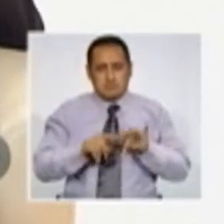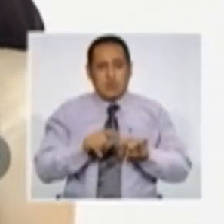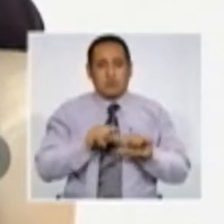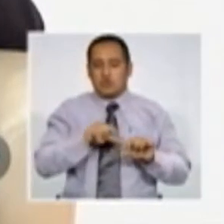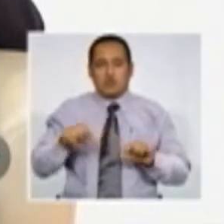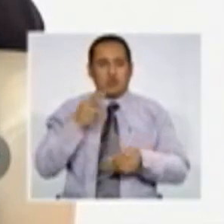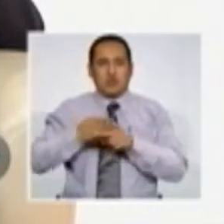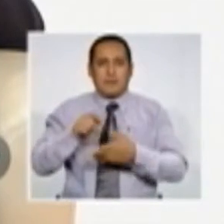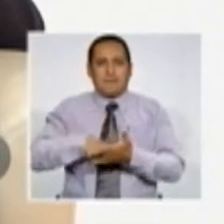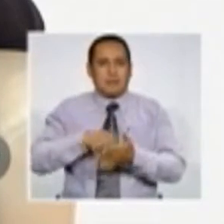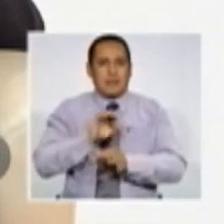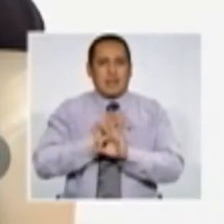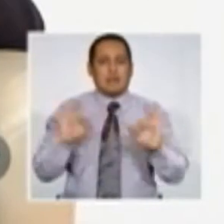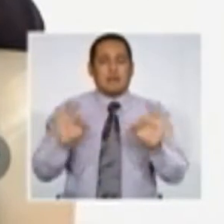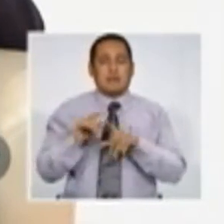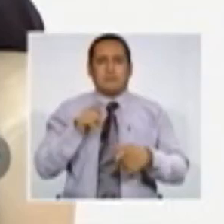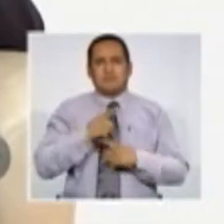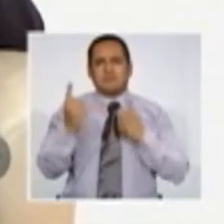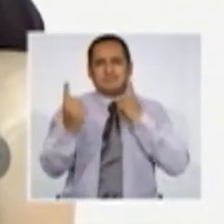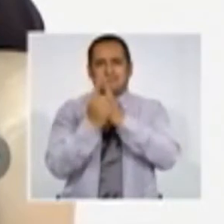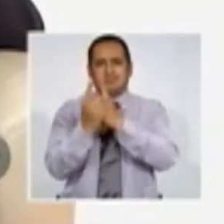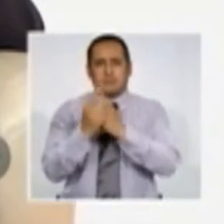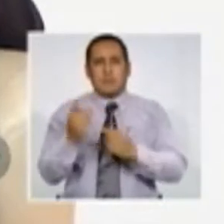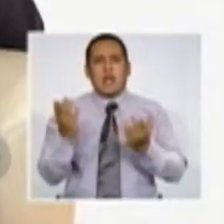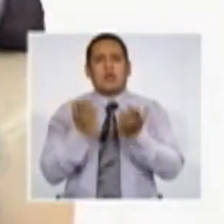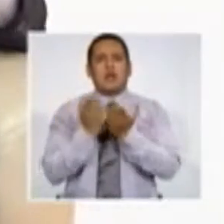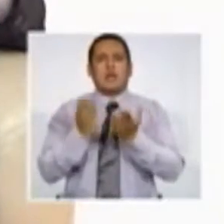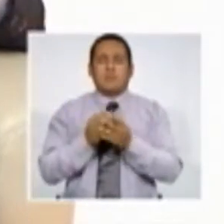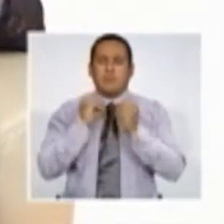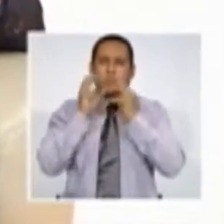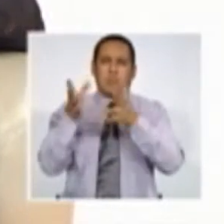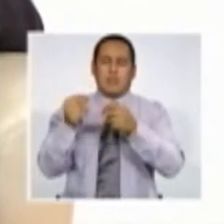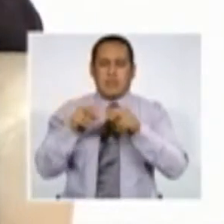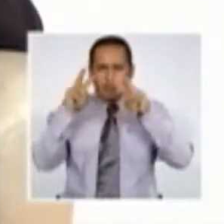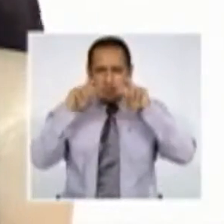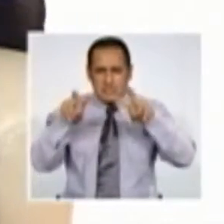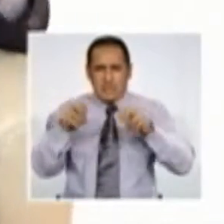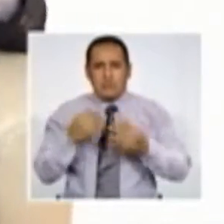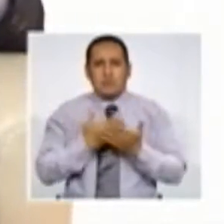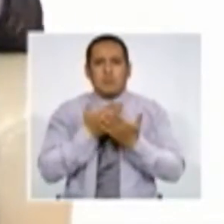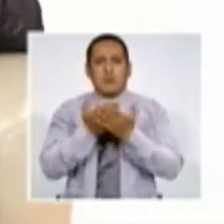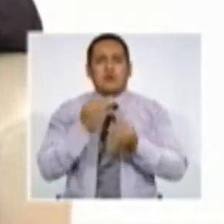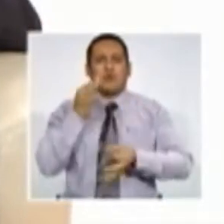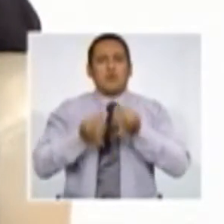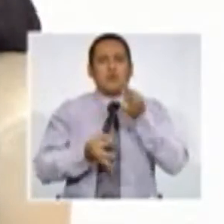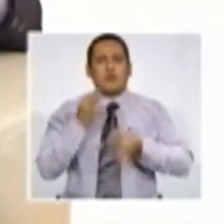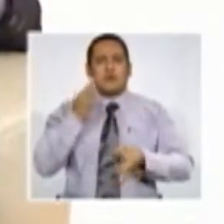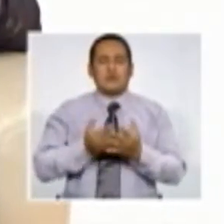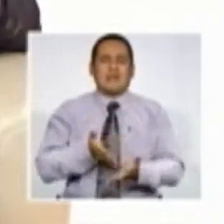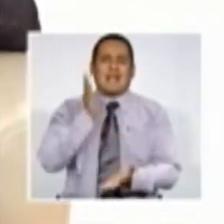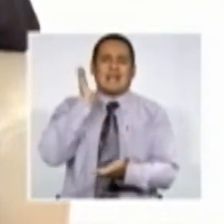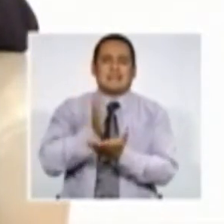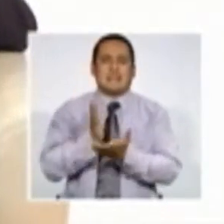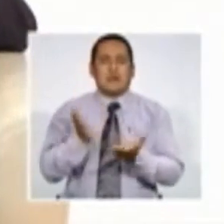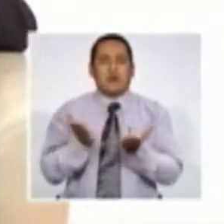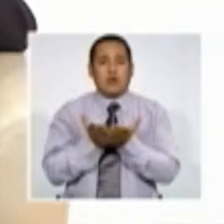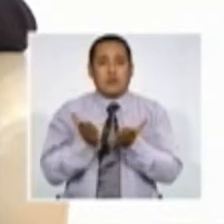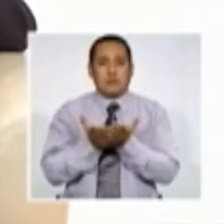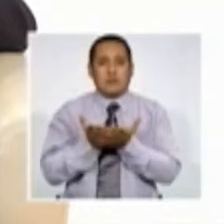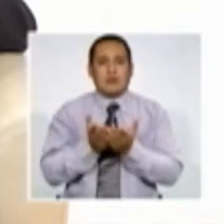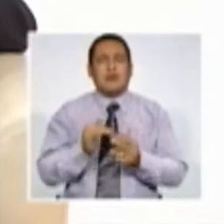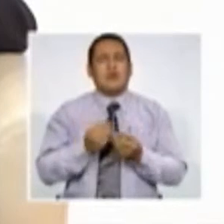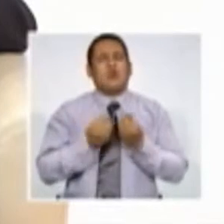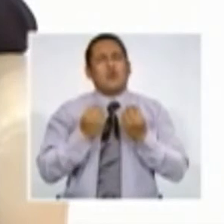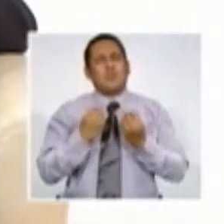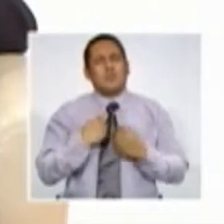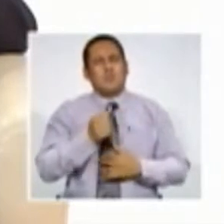esta información y de oficio, o sea, de mutuo propio, va, investiga, y abre un procedimiento y termina sancionando,